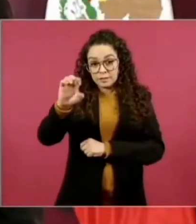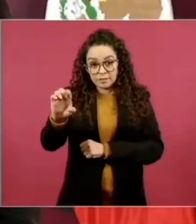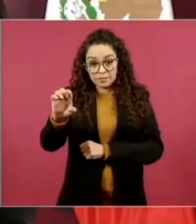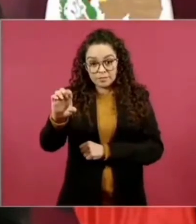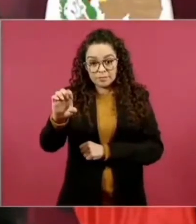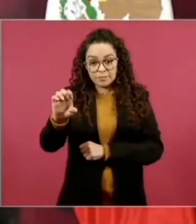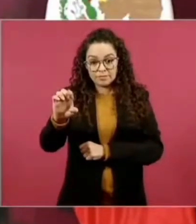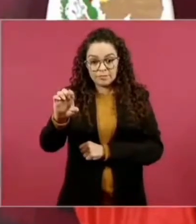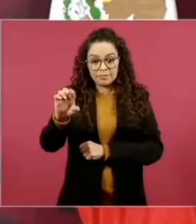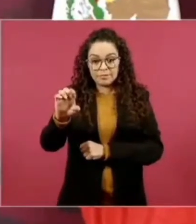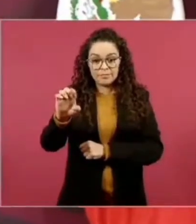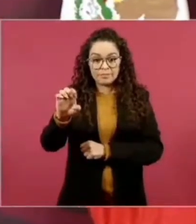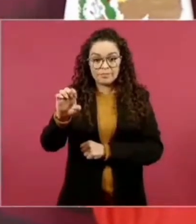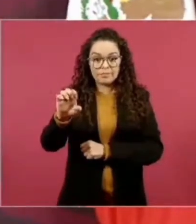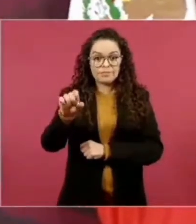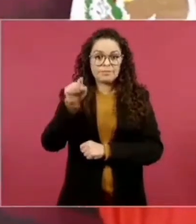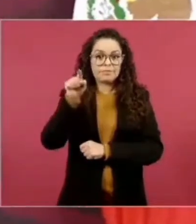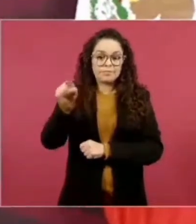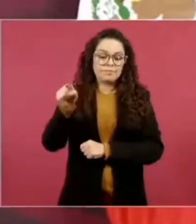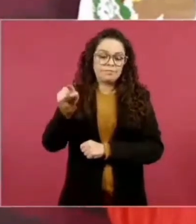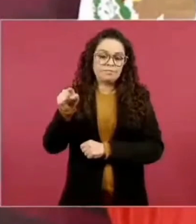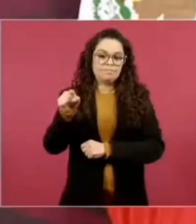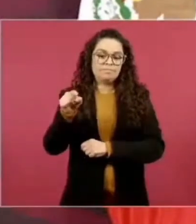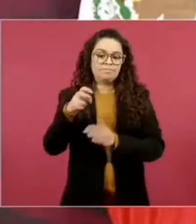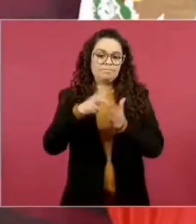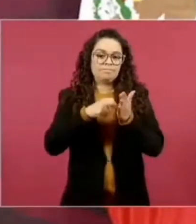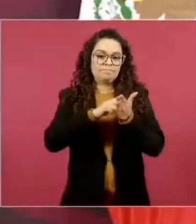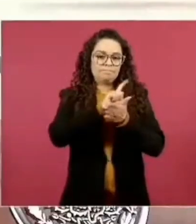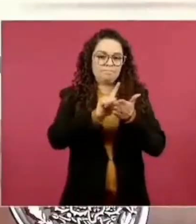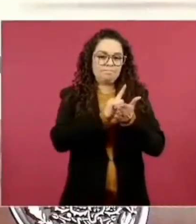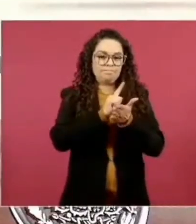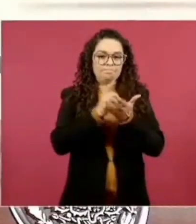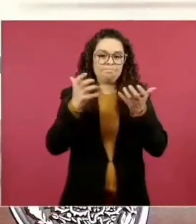la reforma de Calderón,